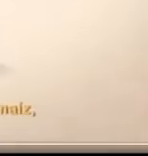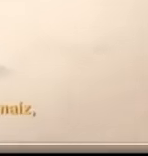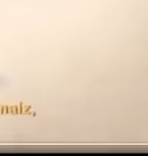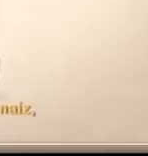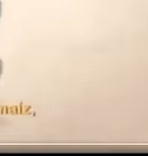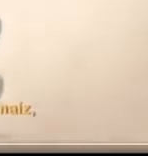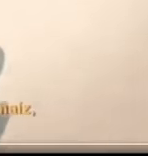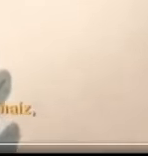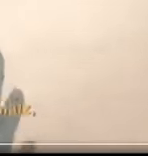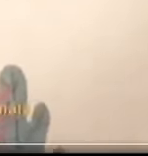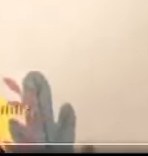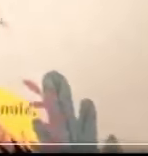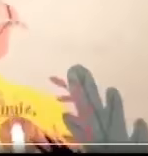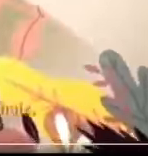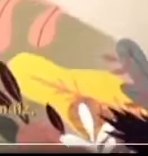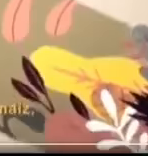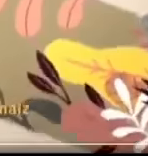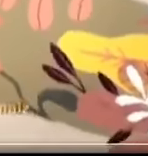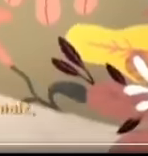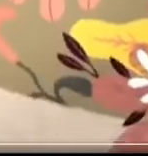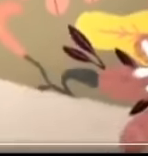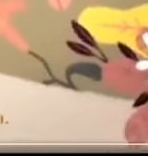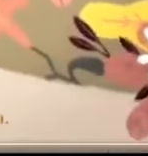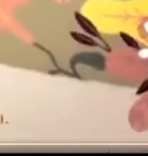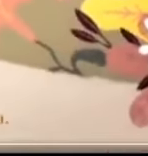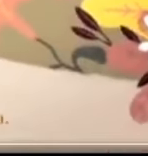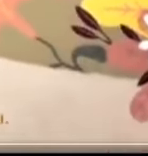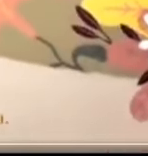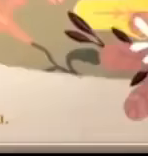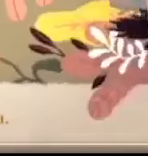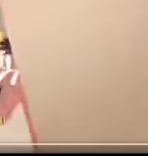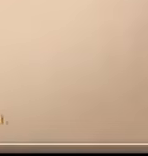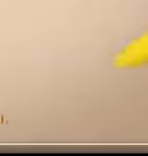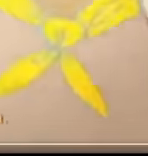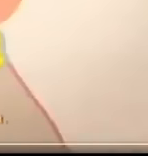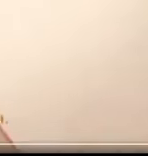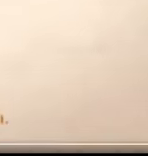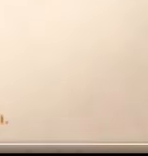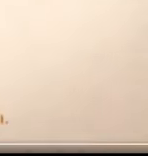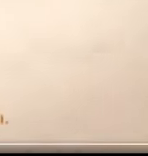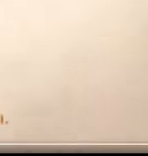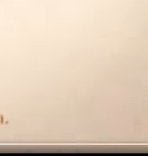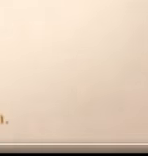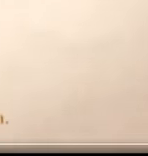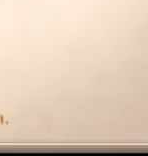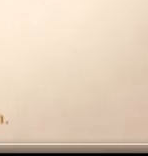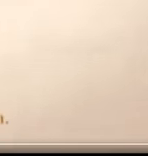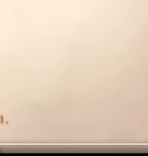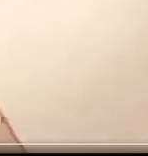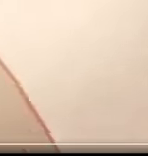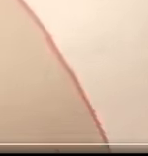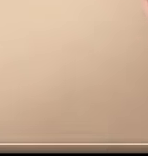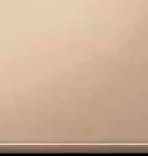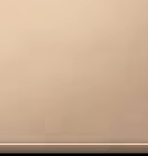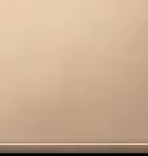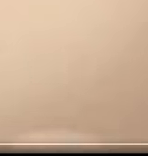rayenari ahweri rejoi shunukitra manegua sako apuchri besaka yami hario